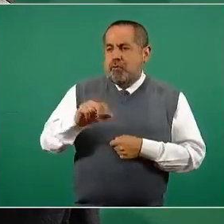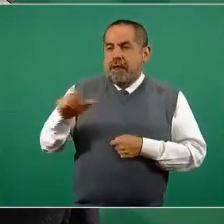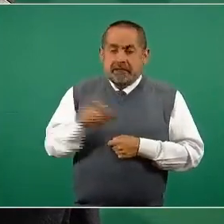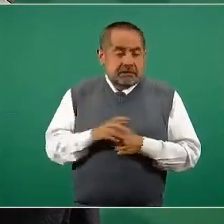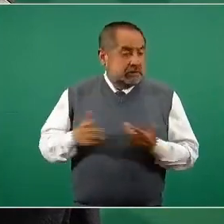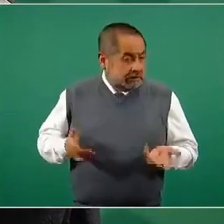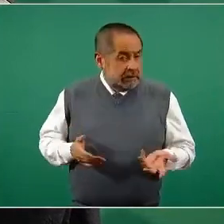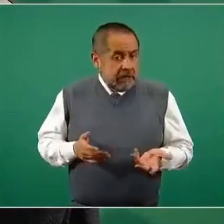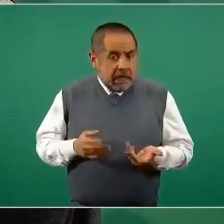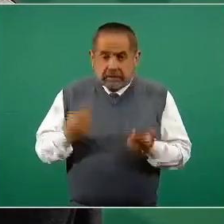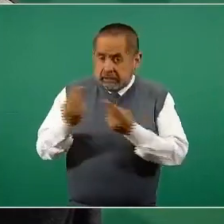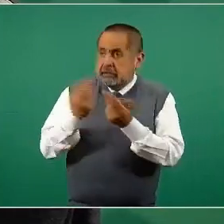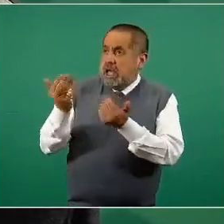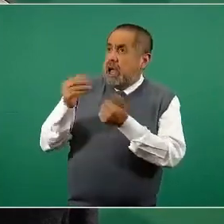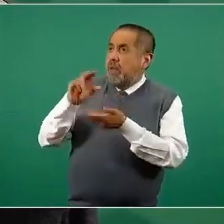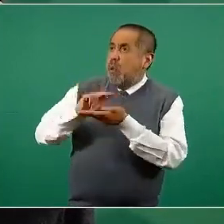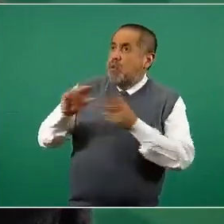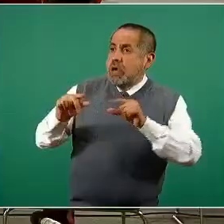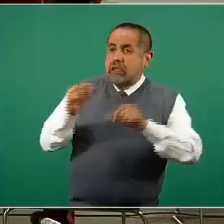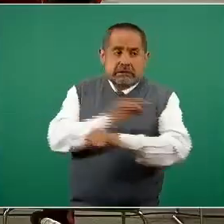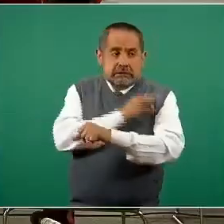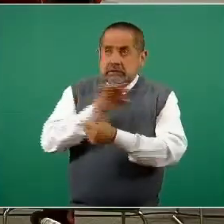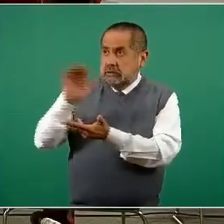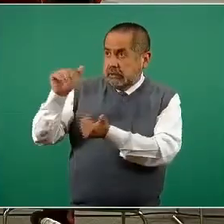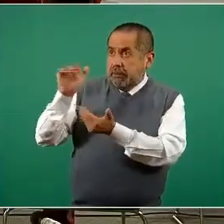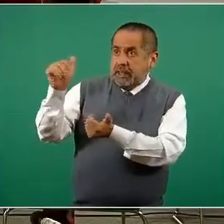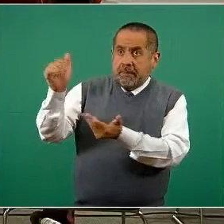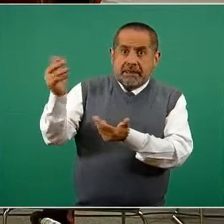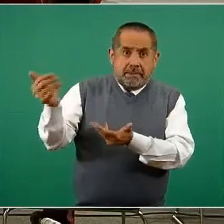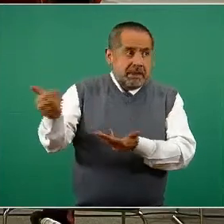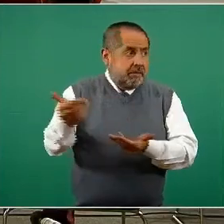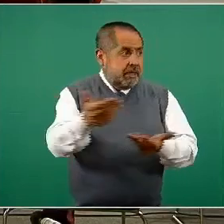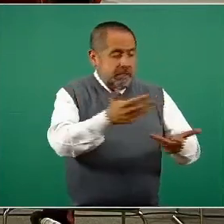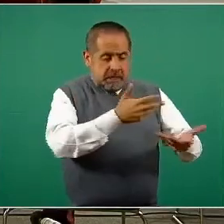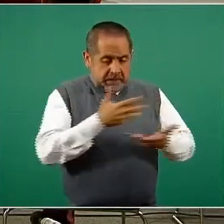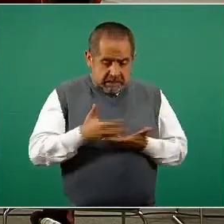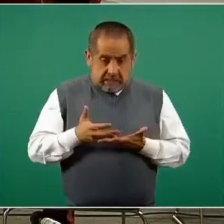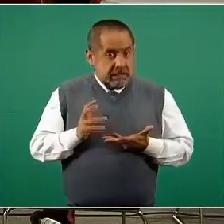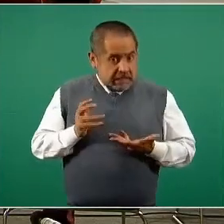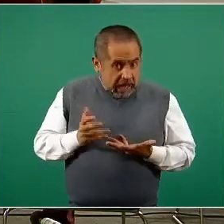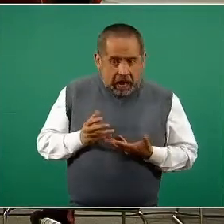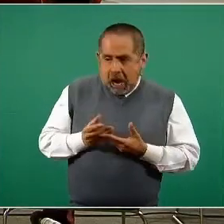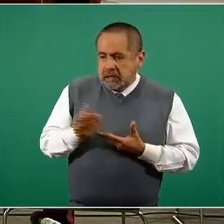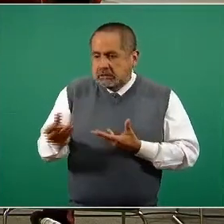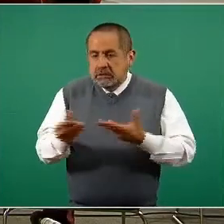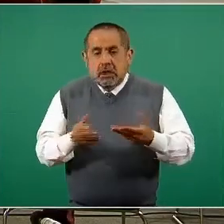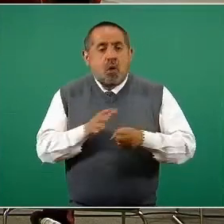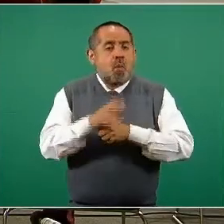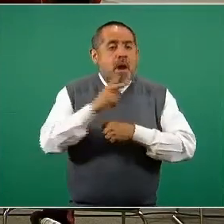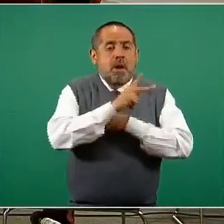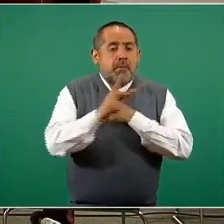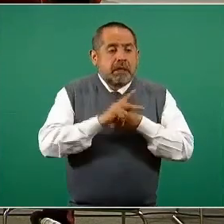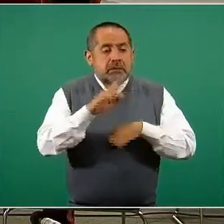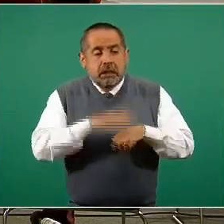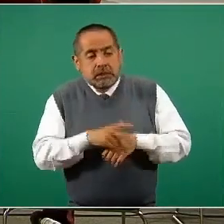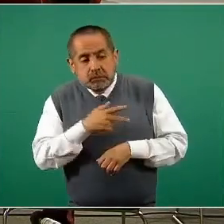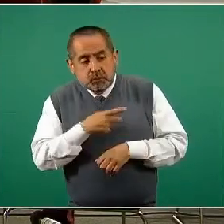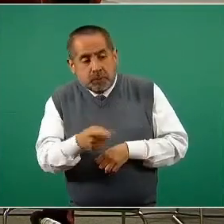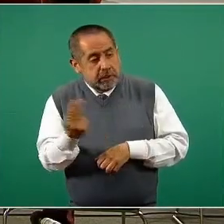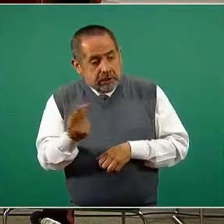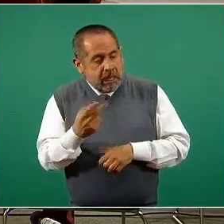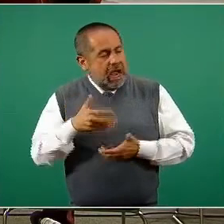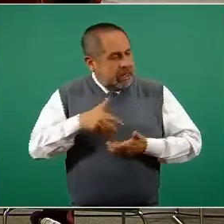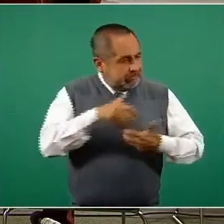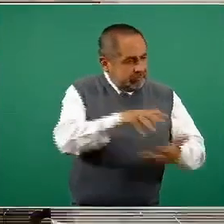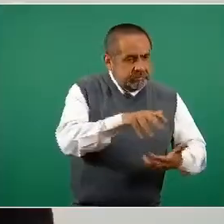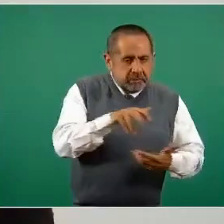que necesita para poder empezarlas a enviar principalmente o primariamente, obviamente, a estos países. Se han tenido ya varias